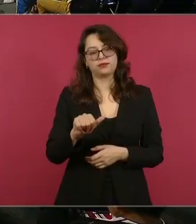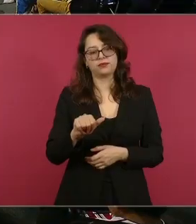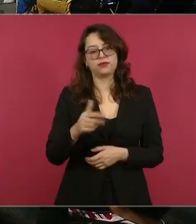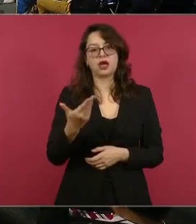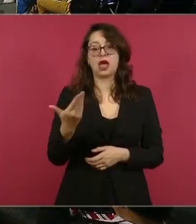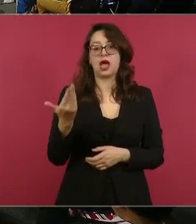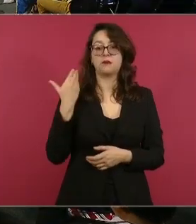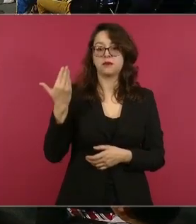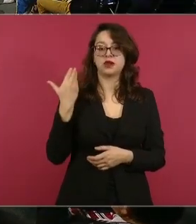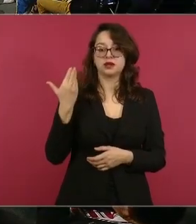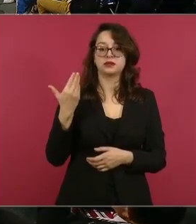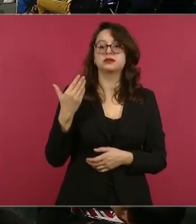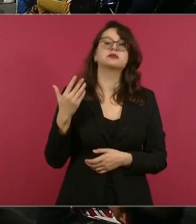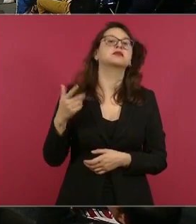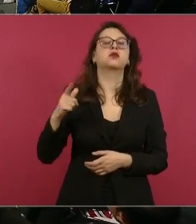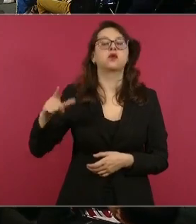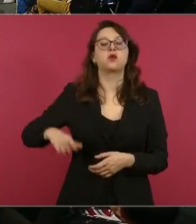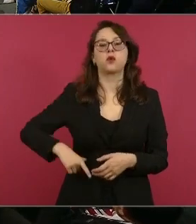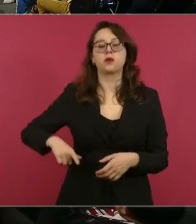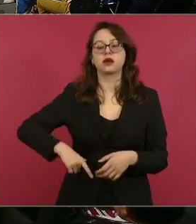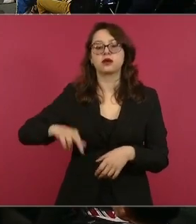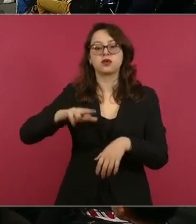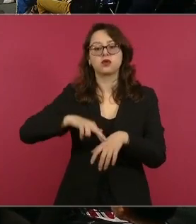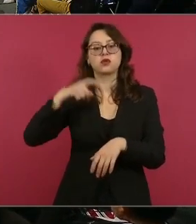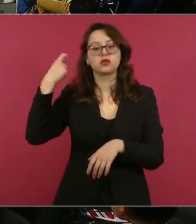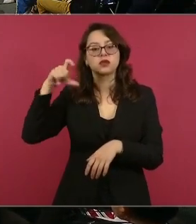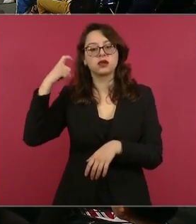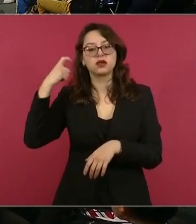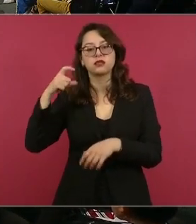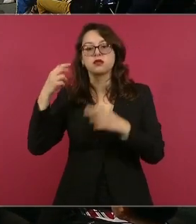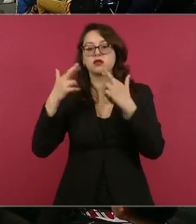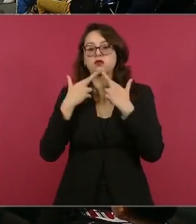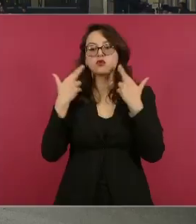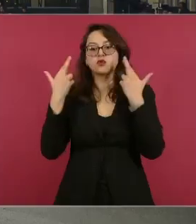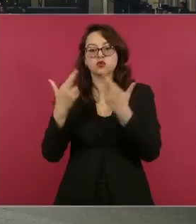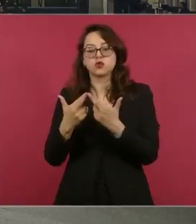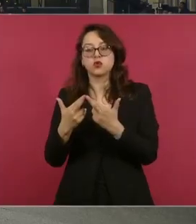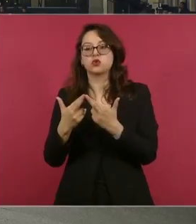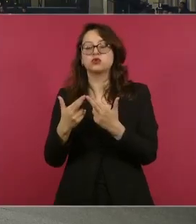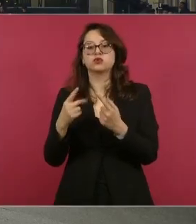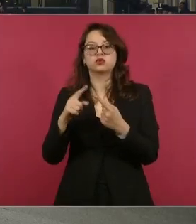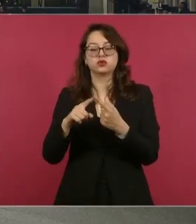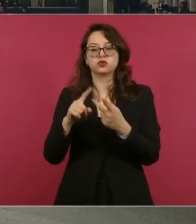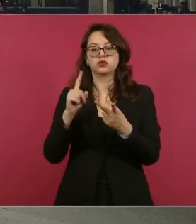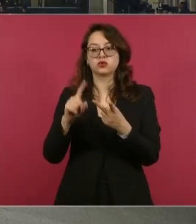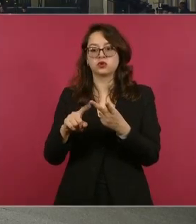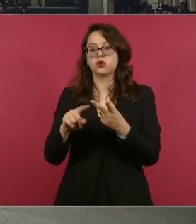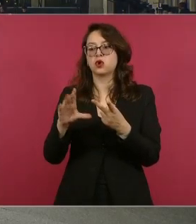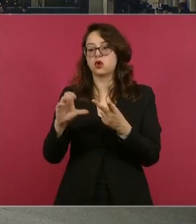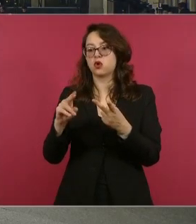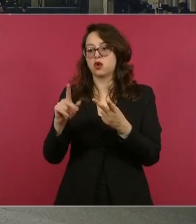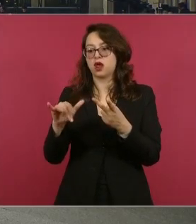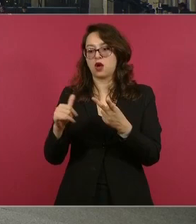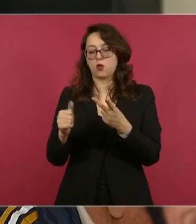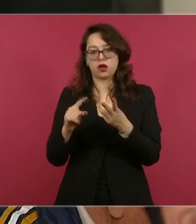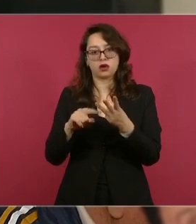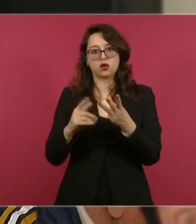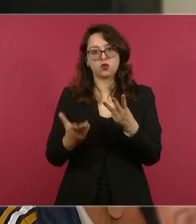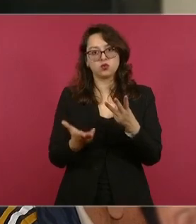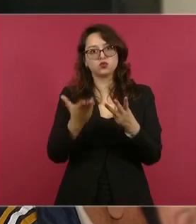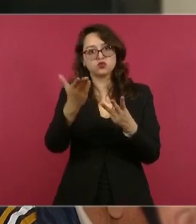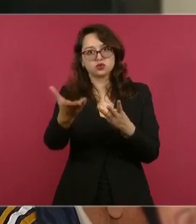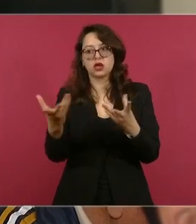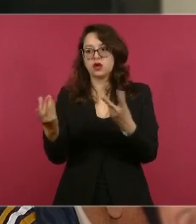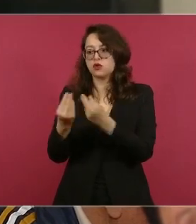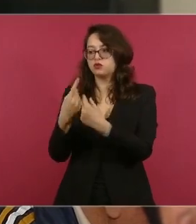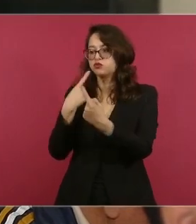el gobernador de Querétaro y el equipo de CONAGUA. Entre los asistentes a esta manifestación